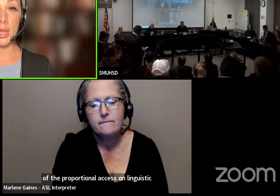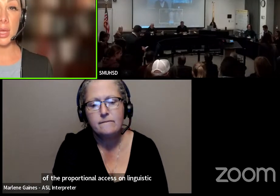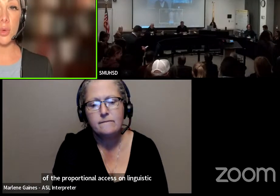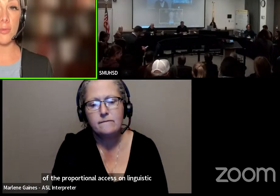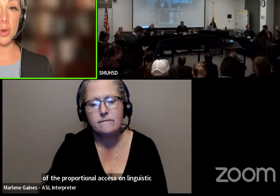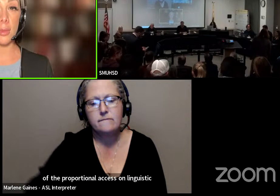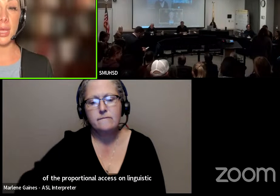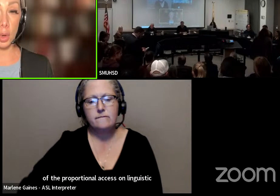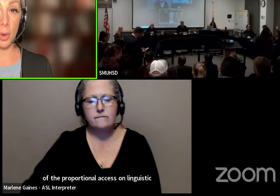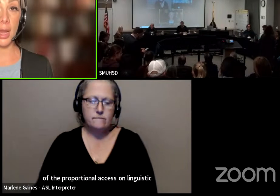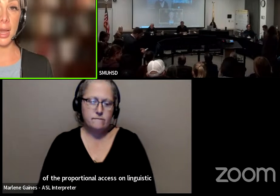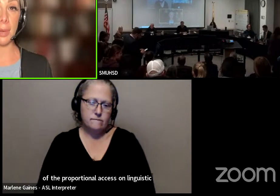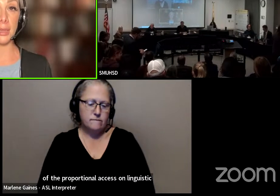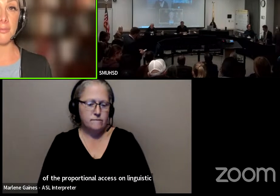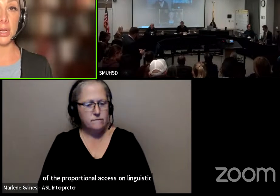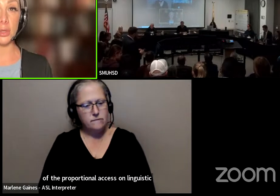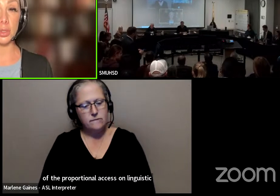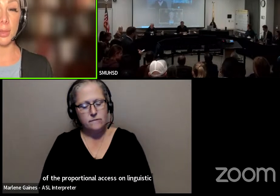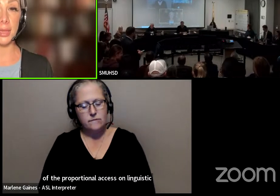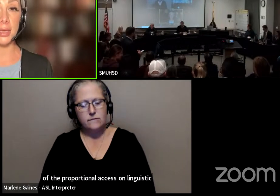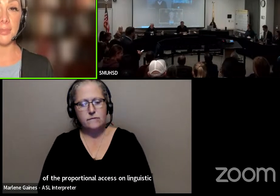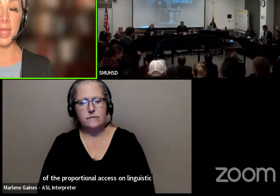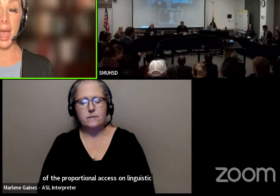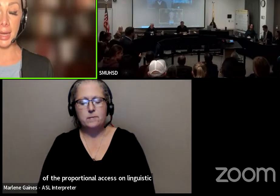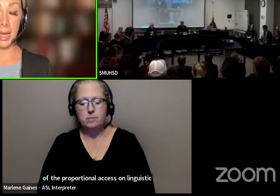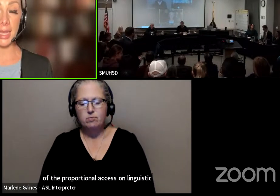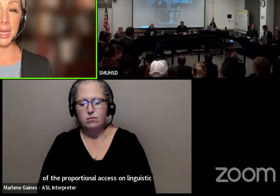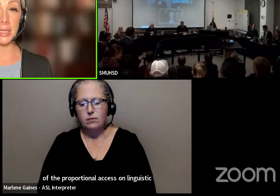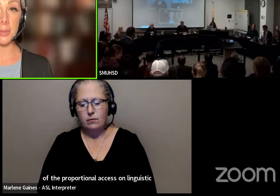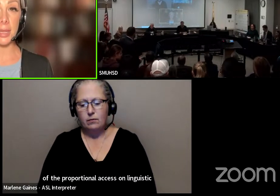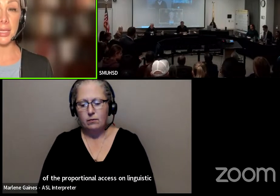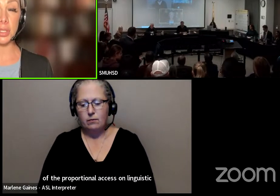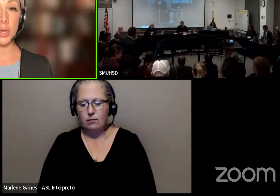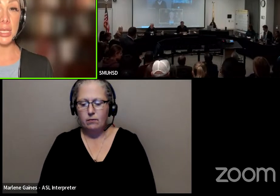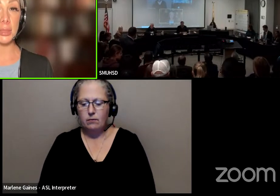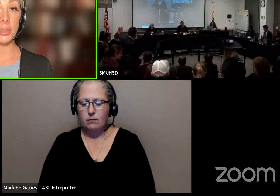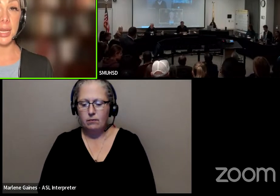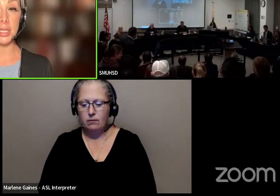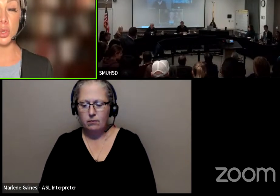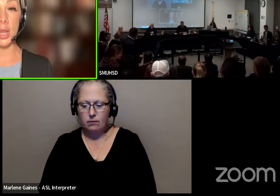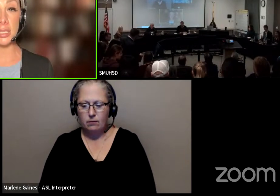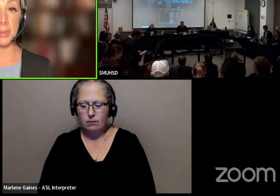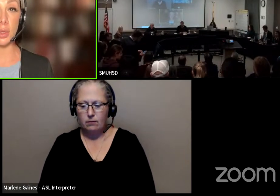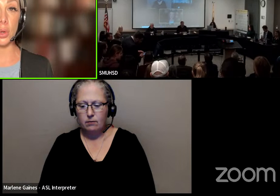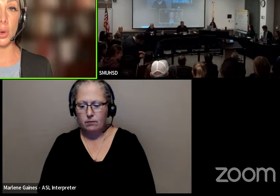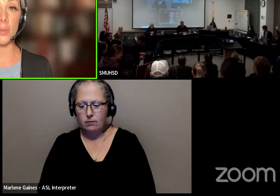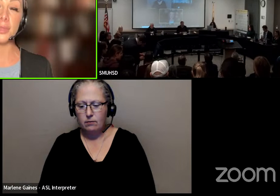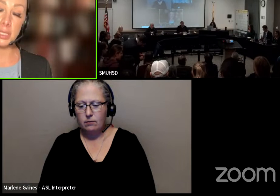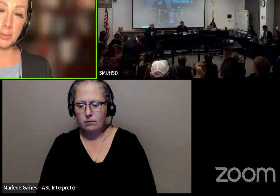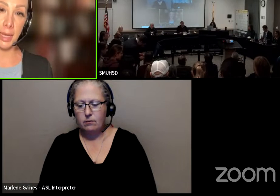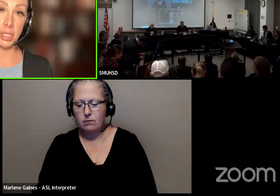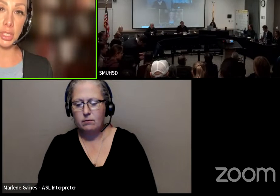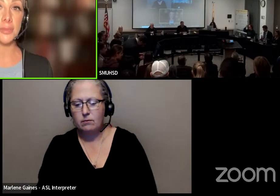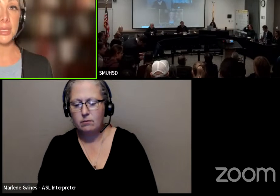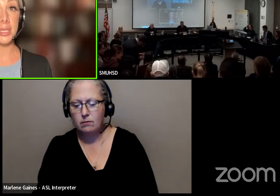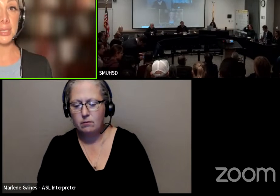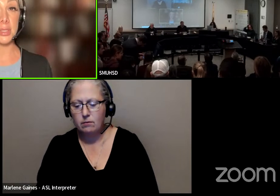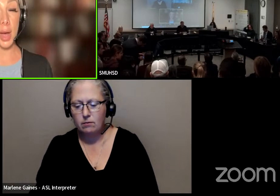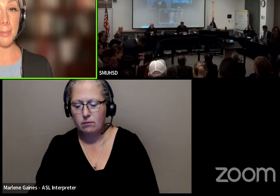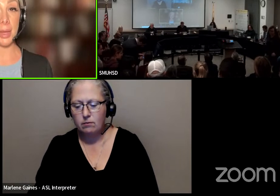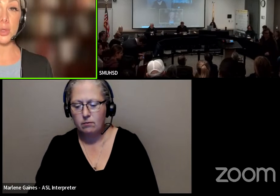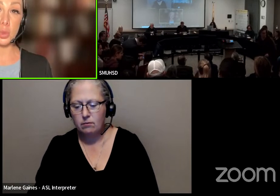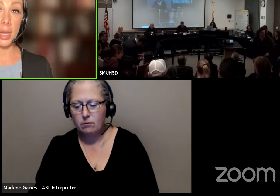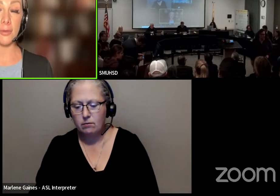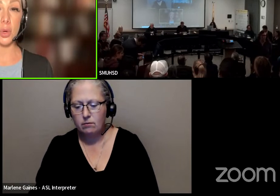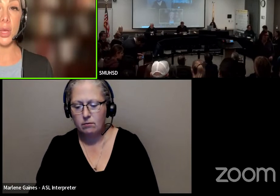segundos verá un icono en forma de globo en la parte inferior de su pantalla. Haga clic en interpretación y después seleccione español o Spanish. Si está en